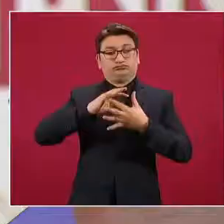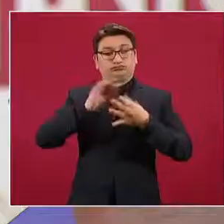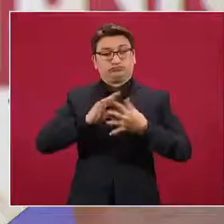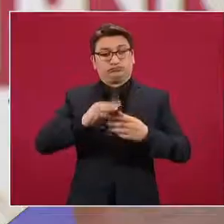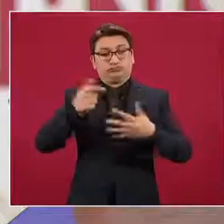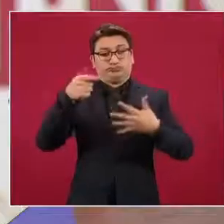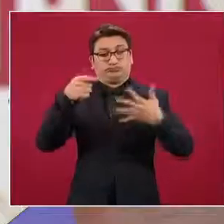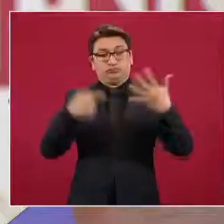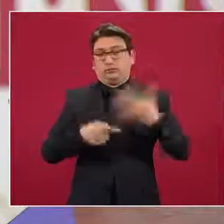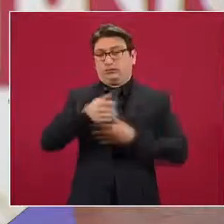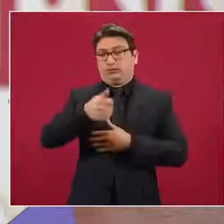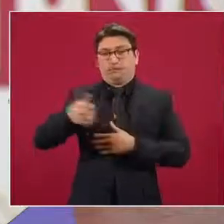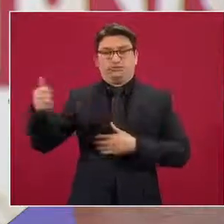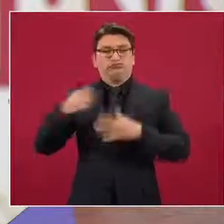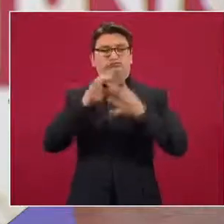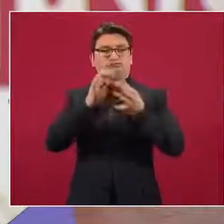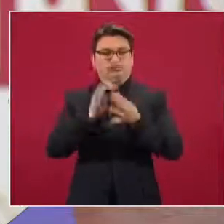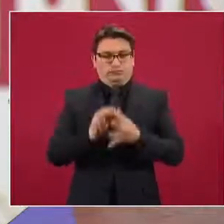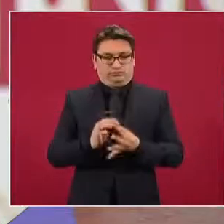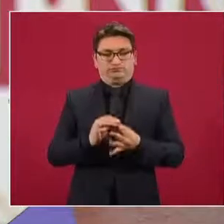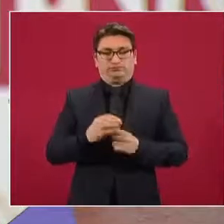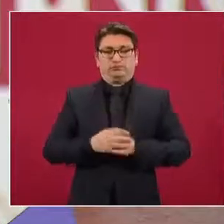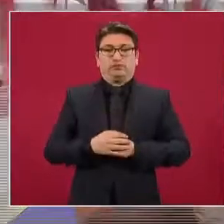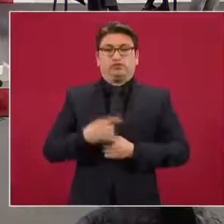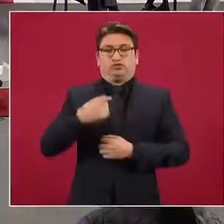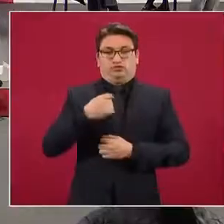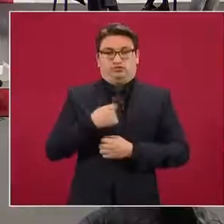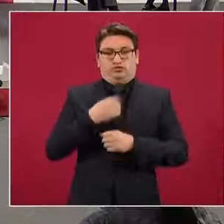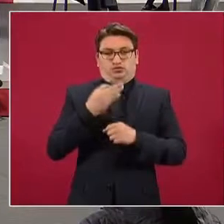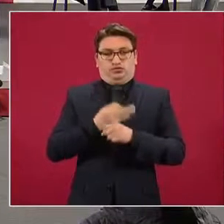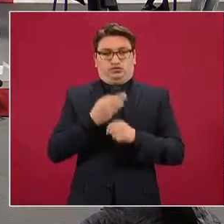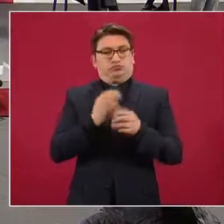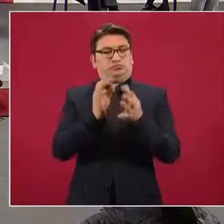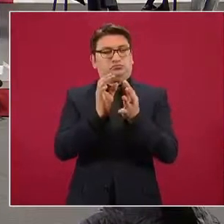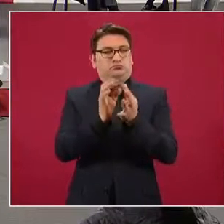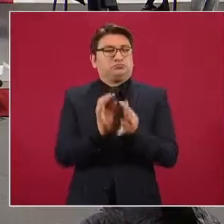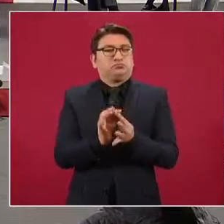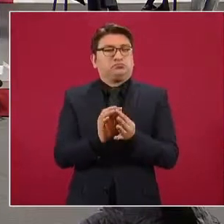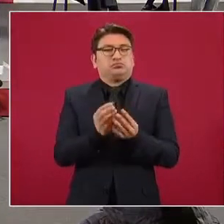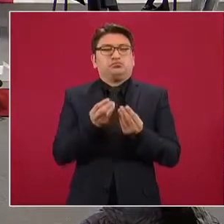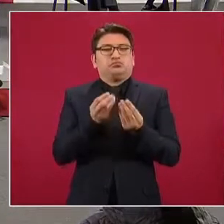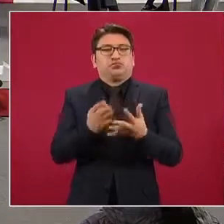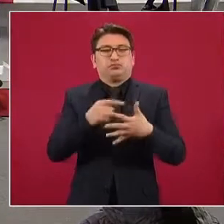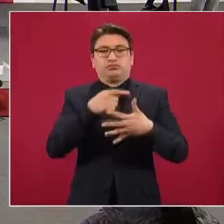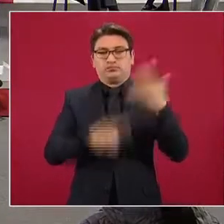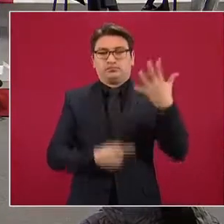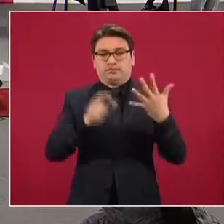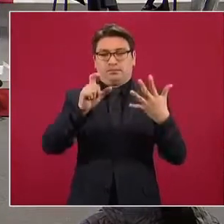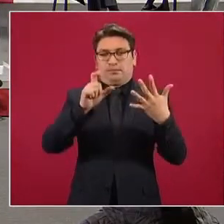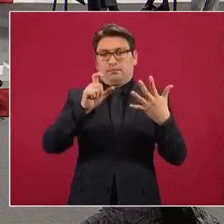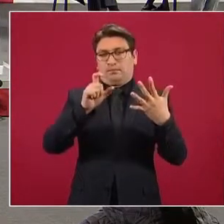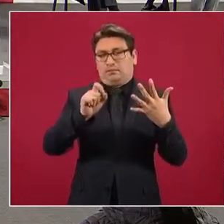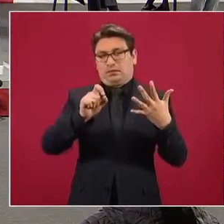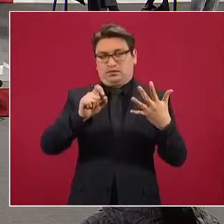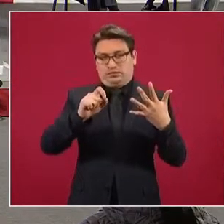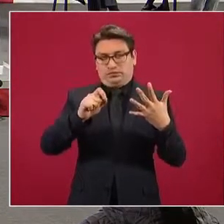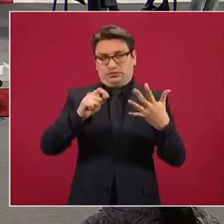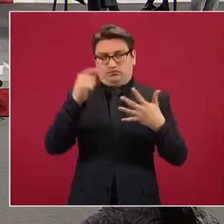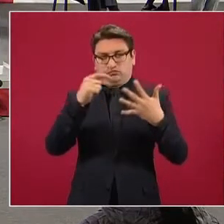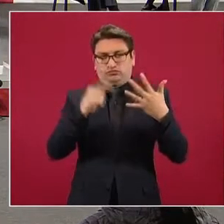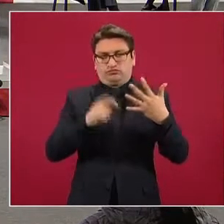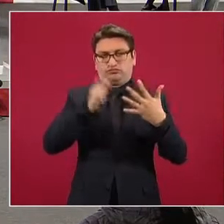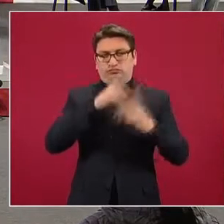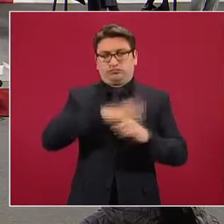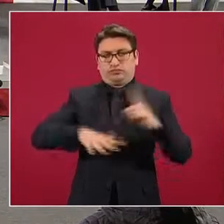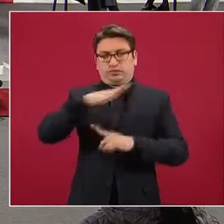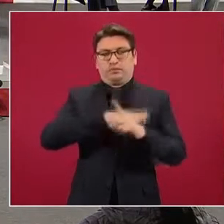cada uno de los integrantes de la comisión. Yo expondré, diré los 20 puntos nada más para tener el contexto de